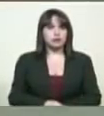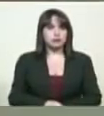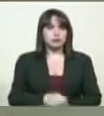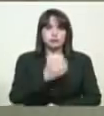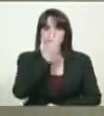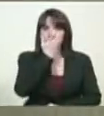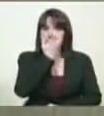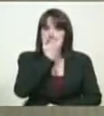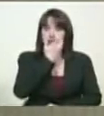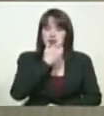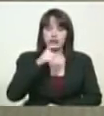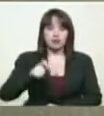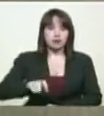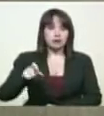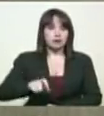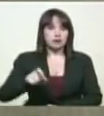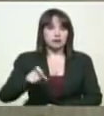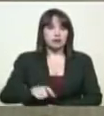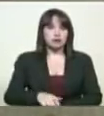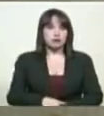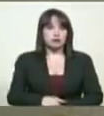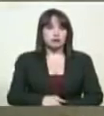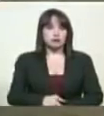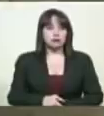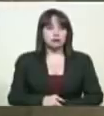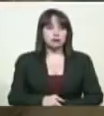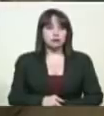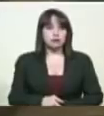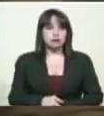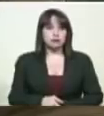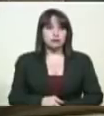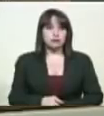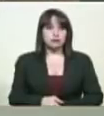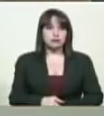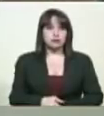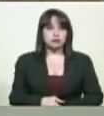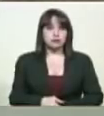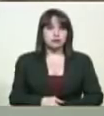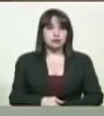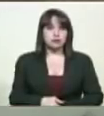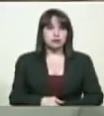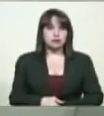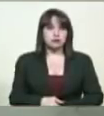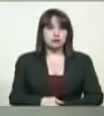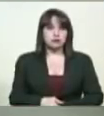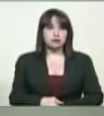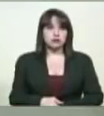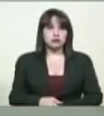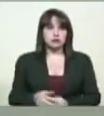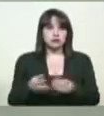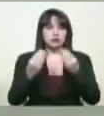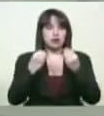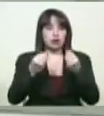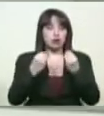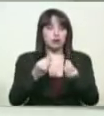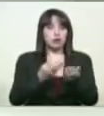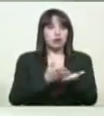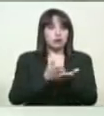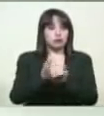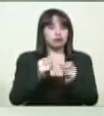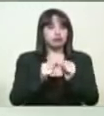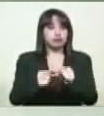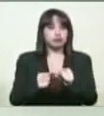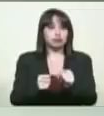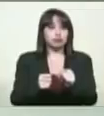necesario afortunadamente tenemos para proteger a nuestro pueblo antes durante y después